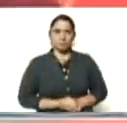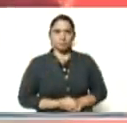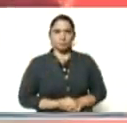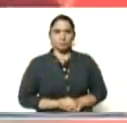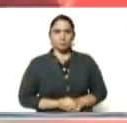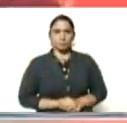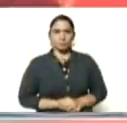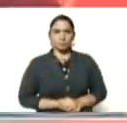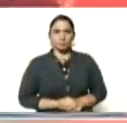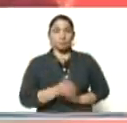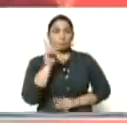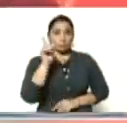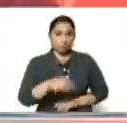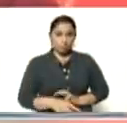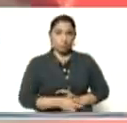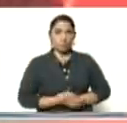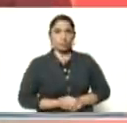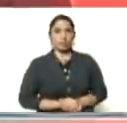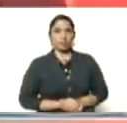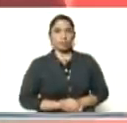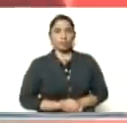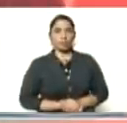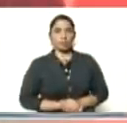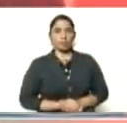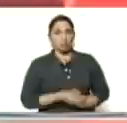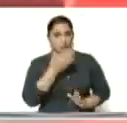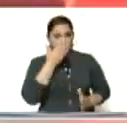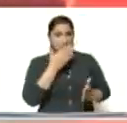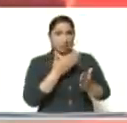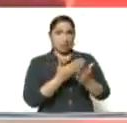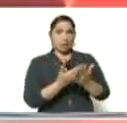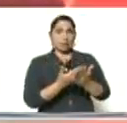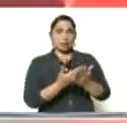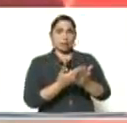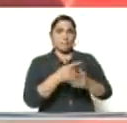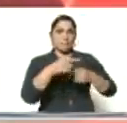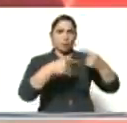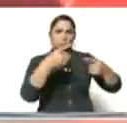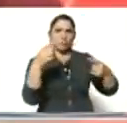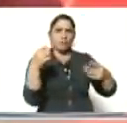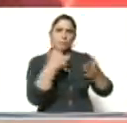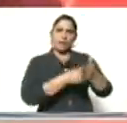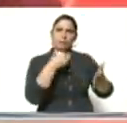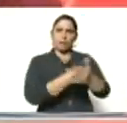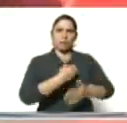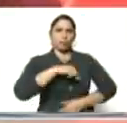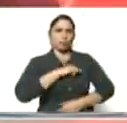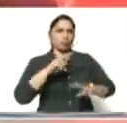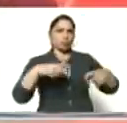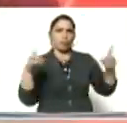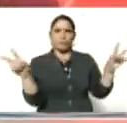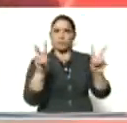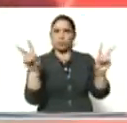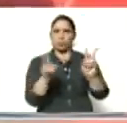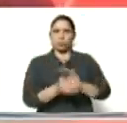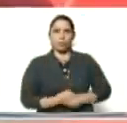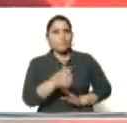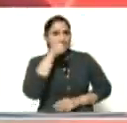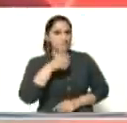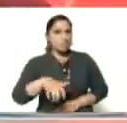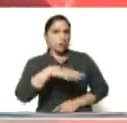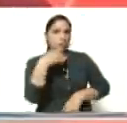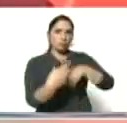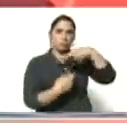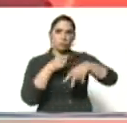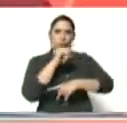además celebramos que ante las próximas batallas tendremos nosotros nuevas victorias del pueblo y de la